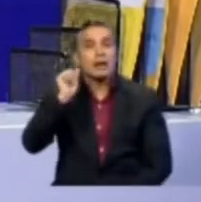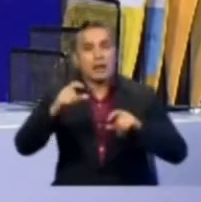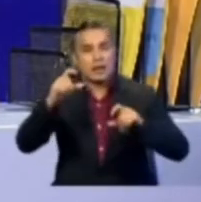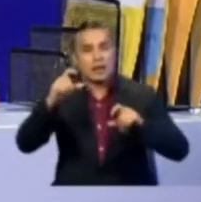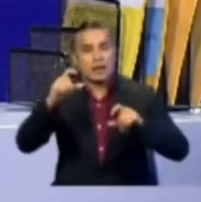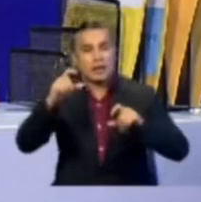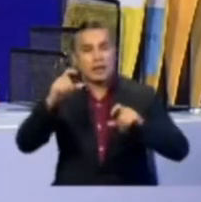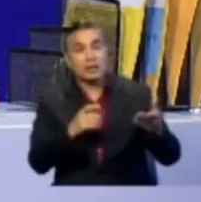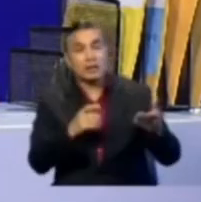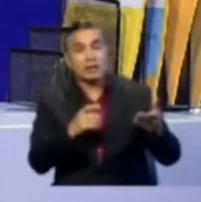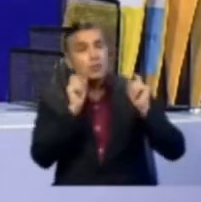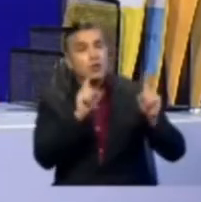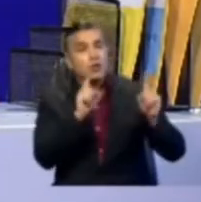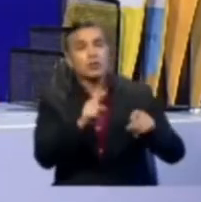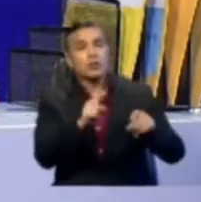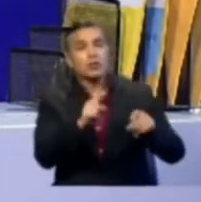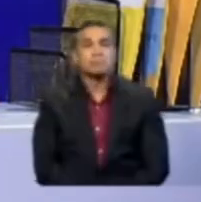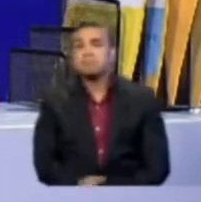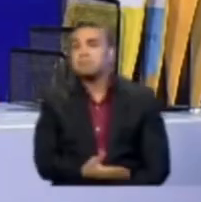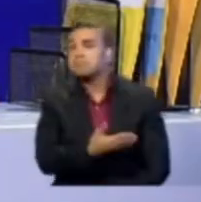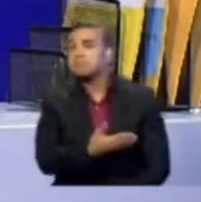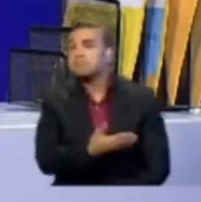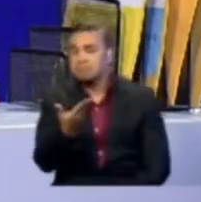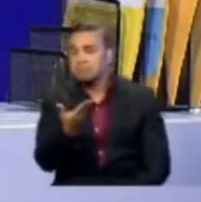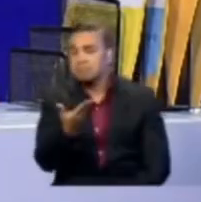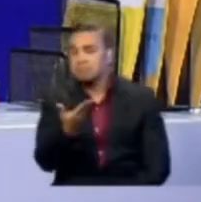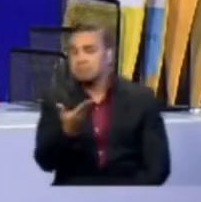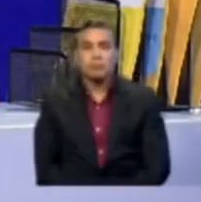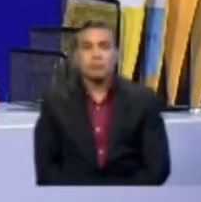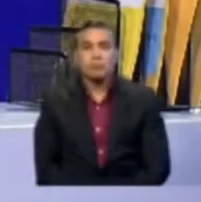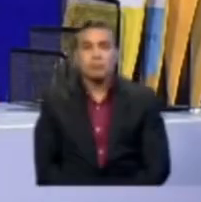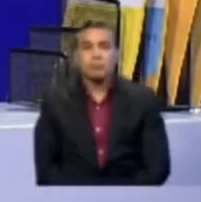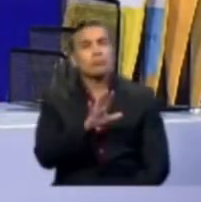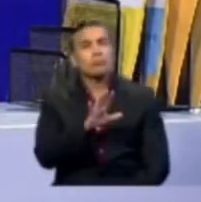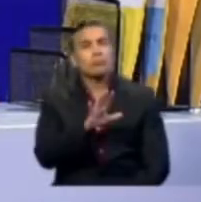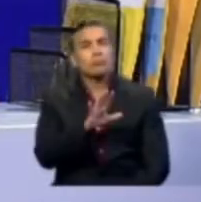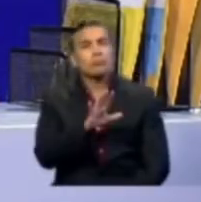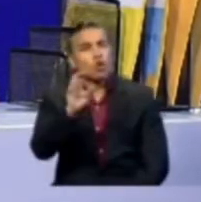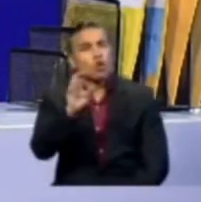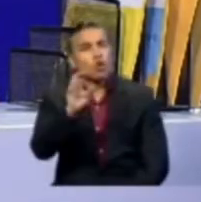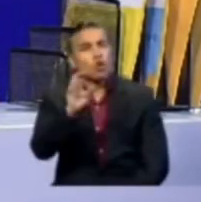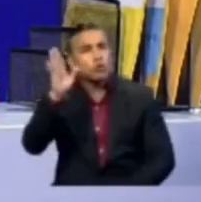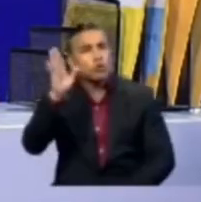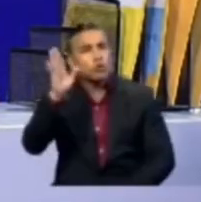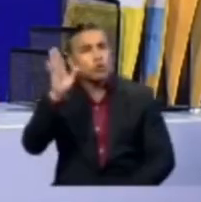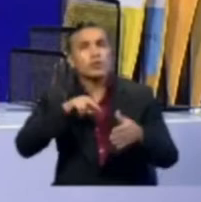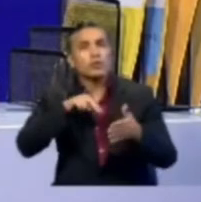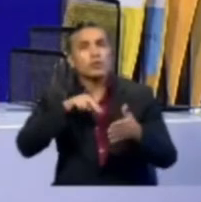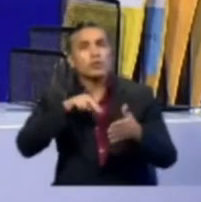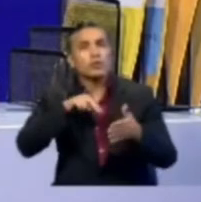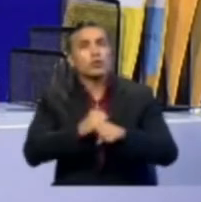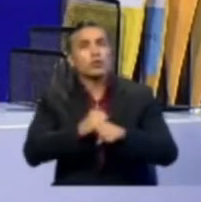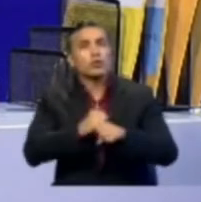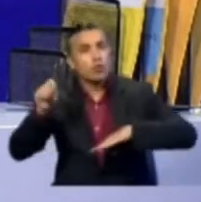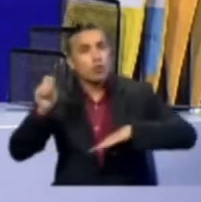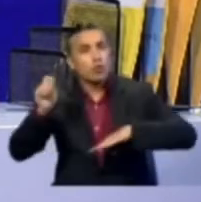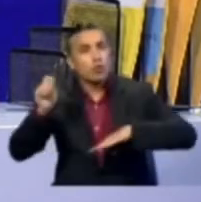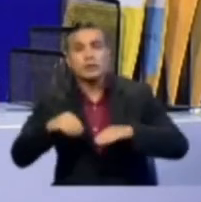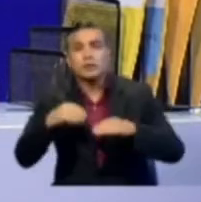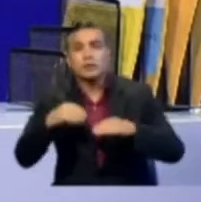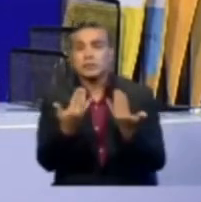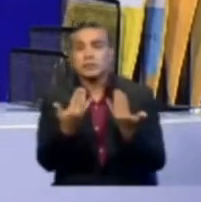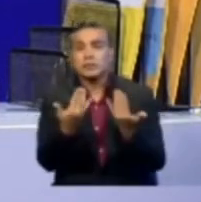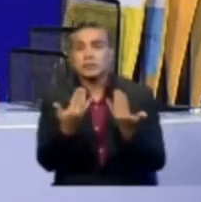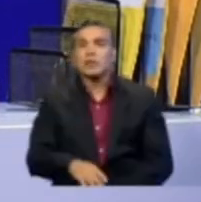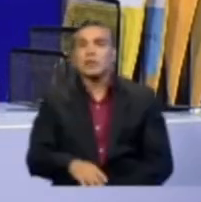Arauz. La pregunta es la siguiente. ¿Cuál es su postura frente a la función judicial vigente y